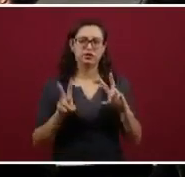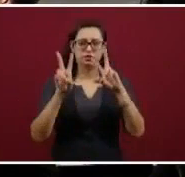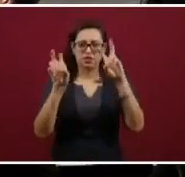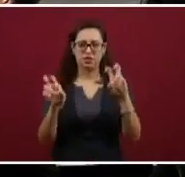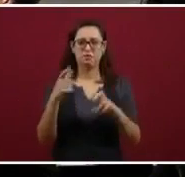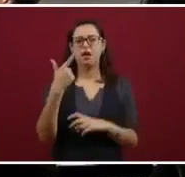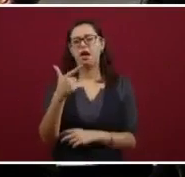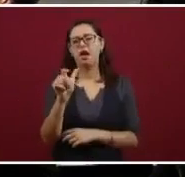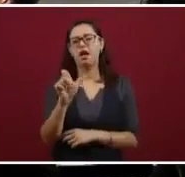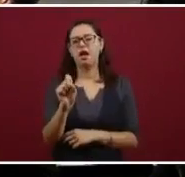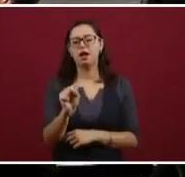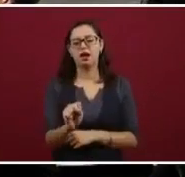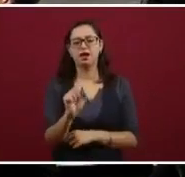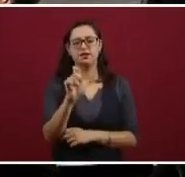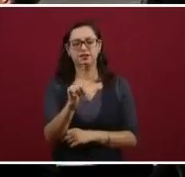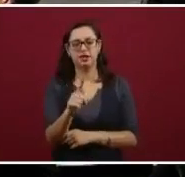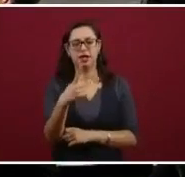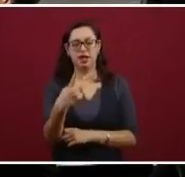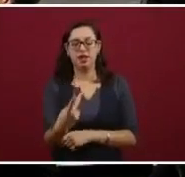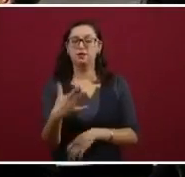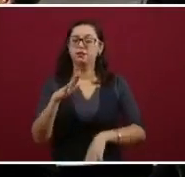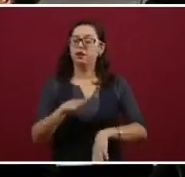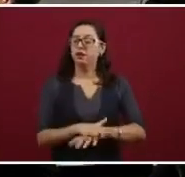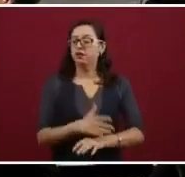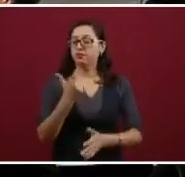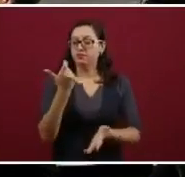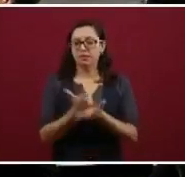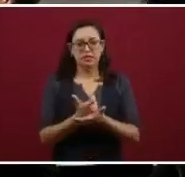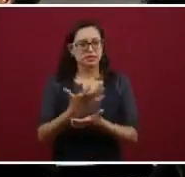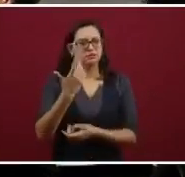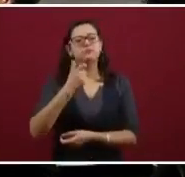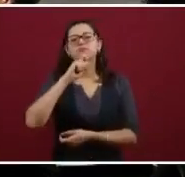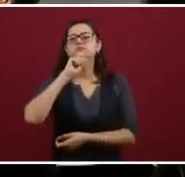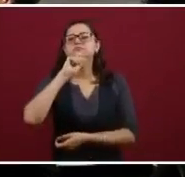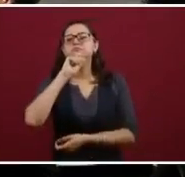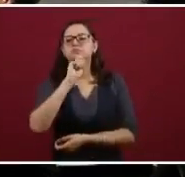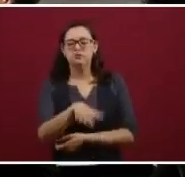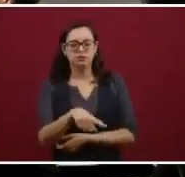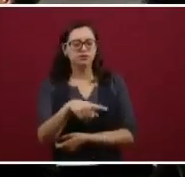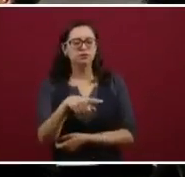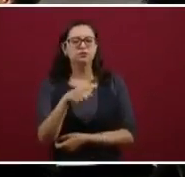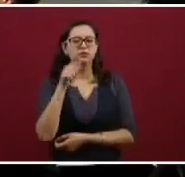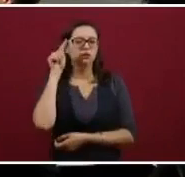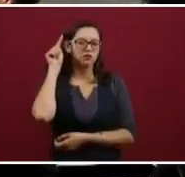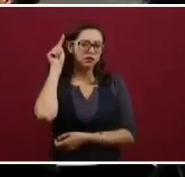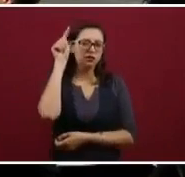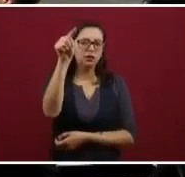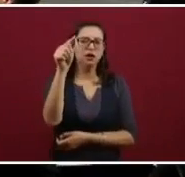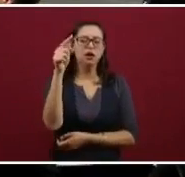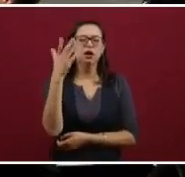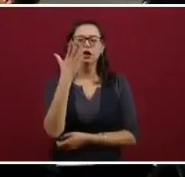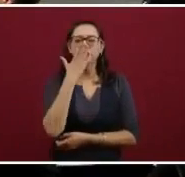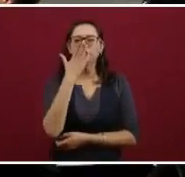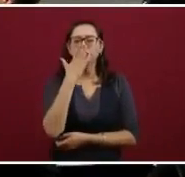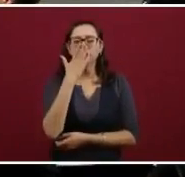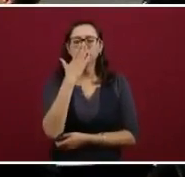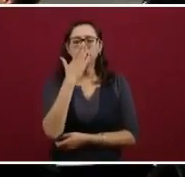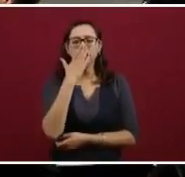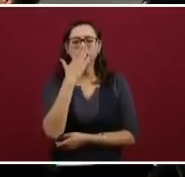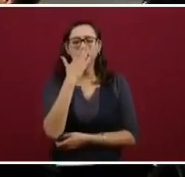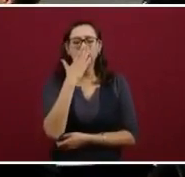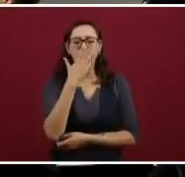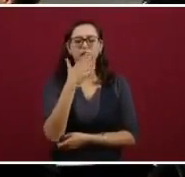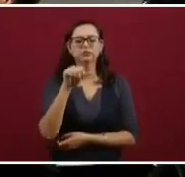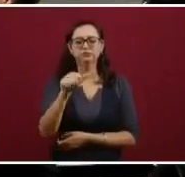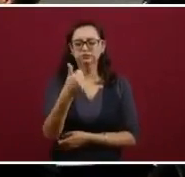LP tenemos que el precio más alto lo sigue teniendo una gasera en Moctezuma, Sonora, con un precio al público